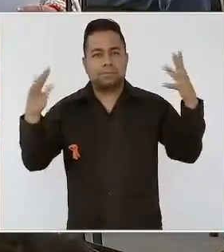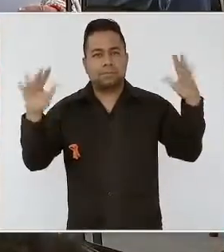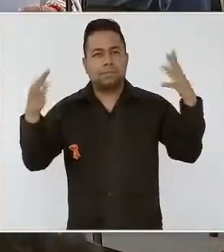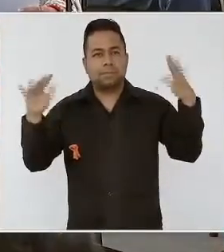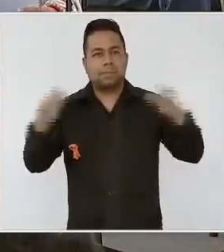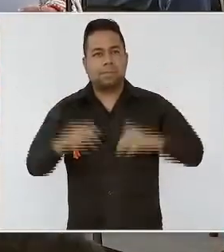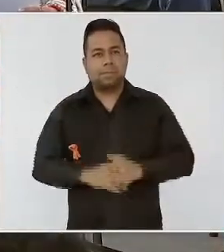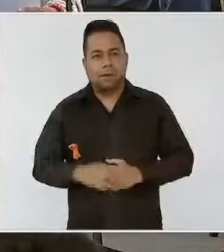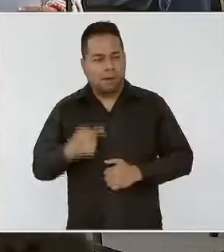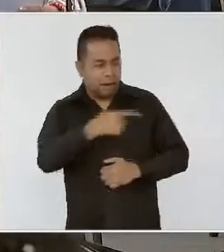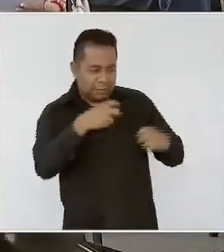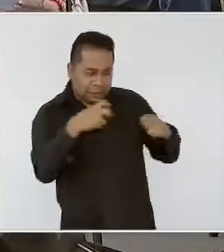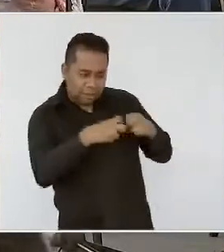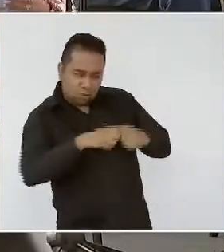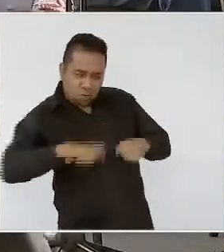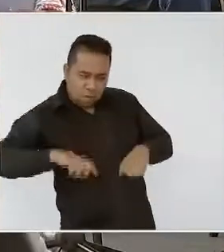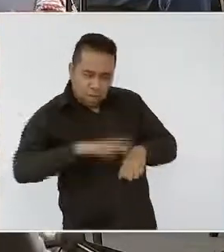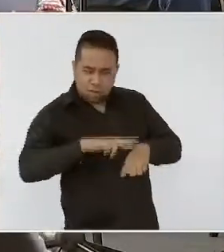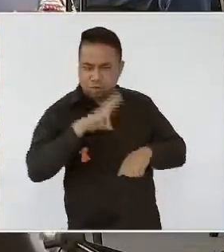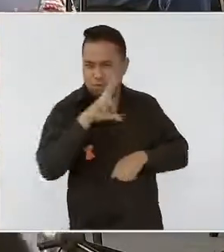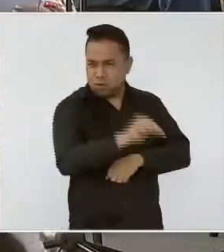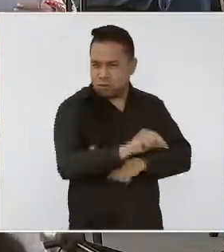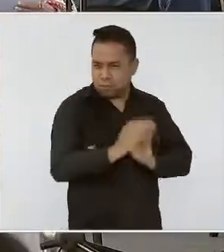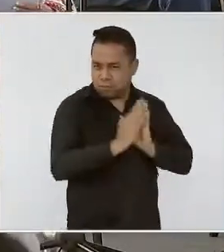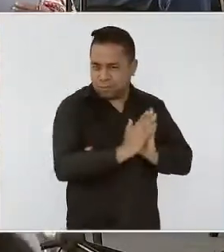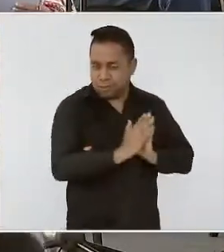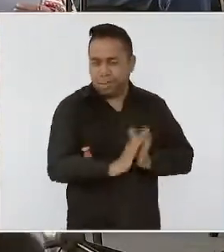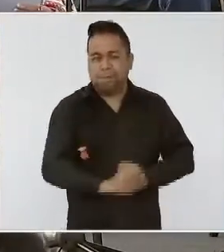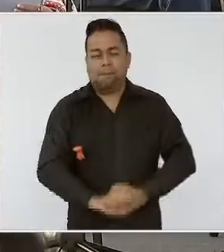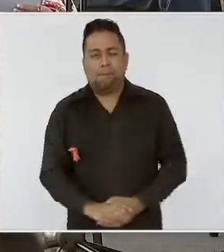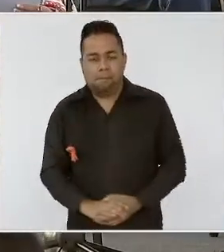No te pongas nervioso, gobernador.